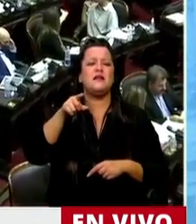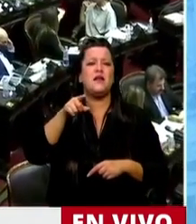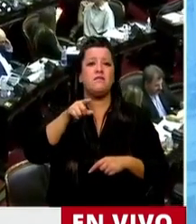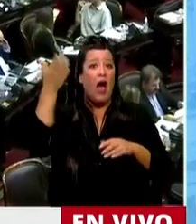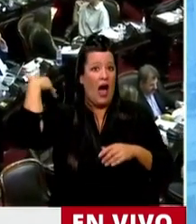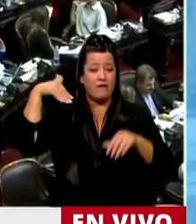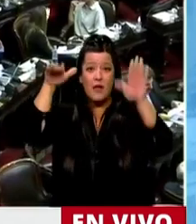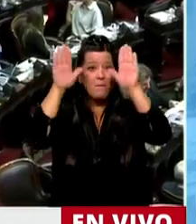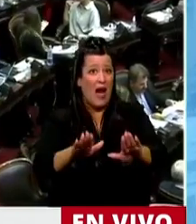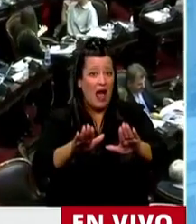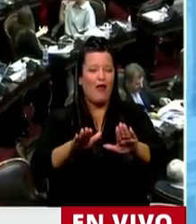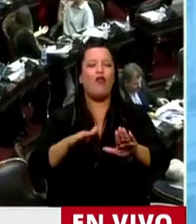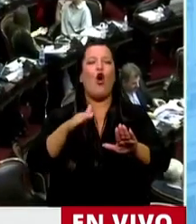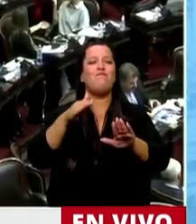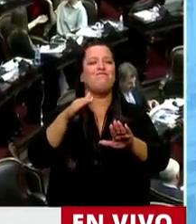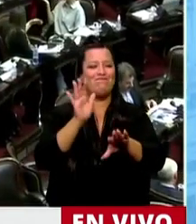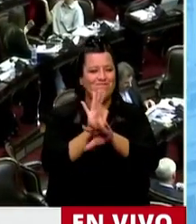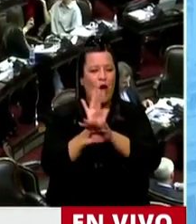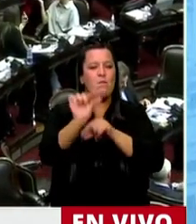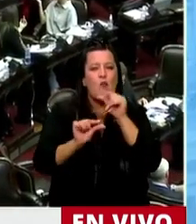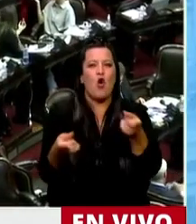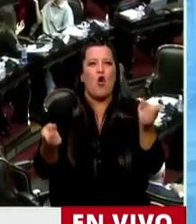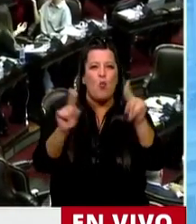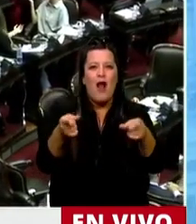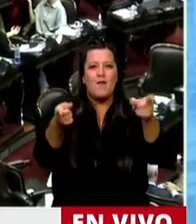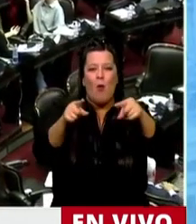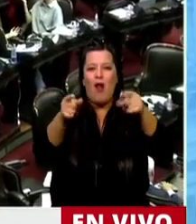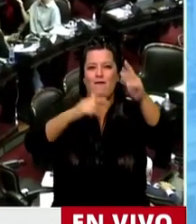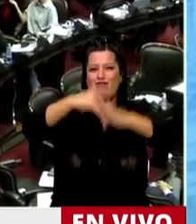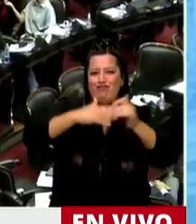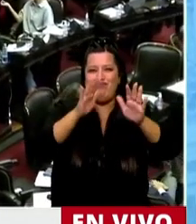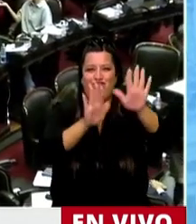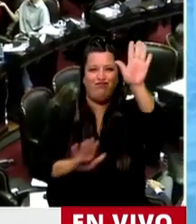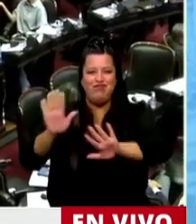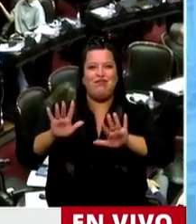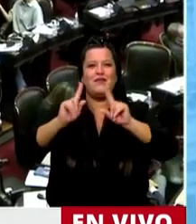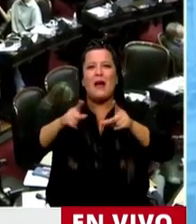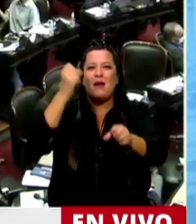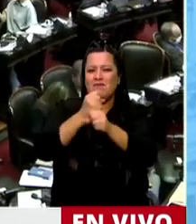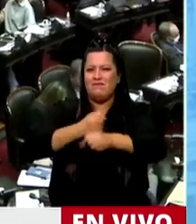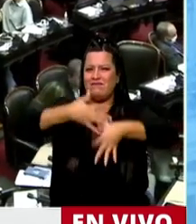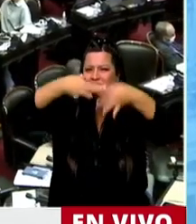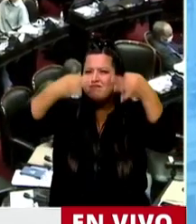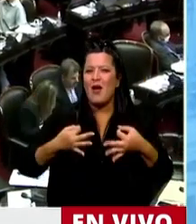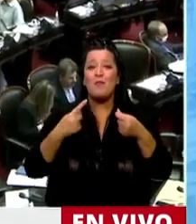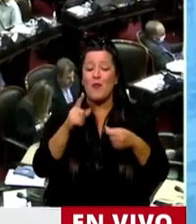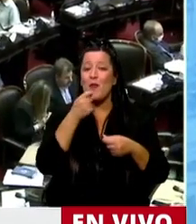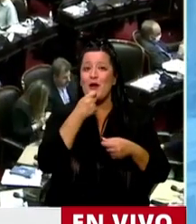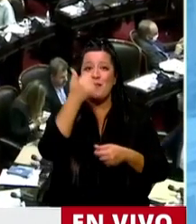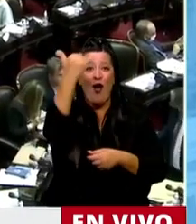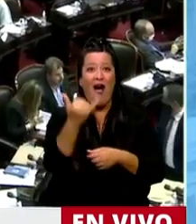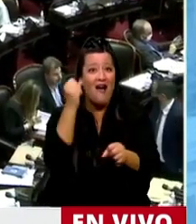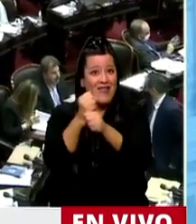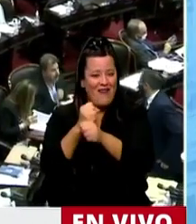paralizaron se vayan reactivando. Va a generar la posibilidad de la dignidad del trabajo, porque cuando hay trabajo